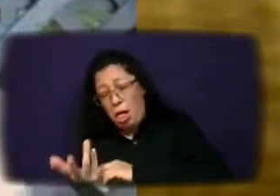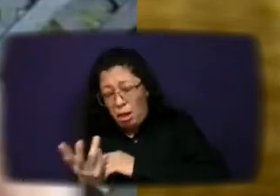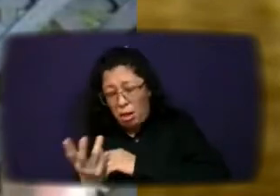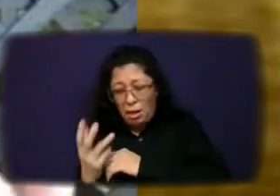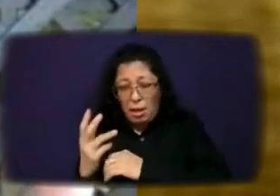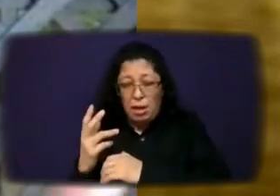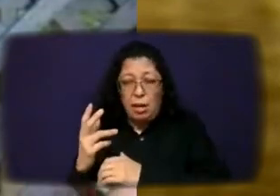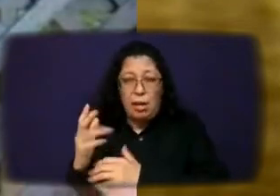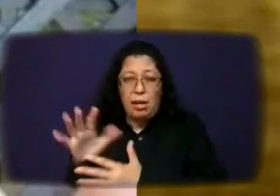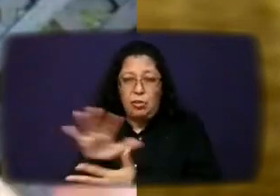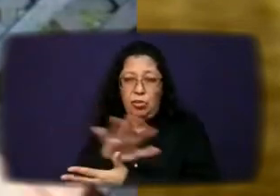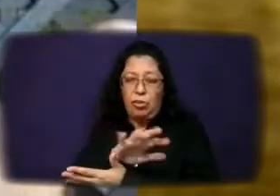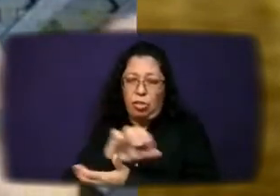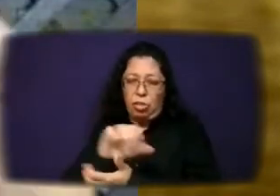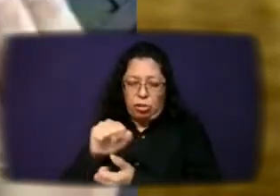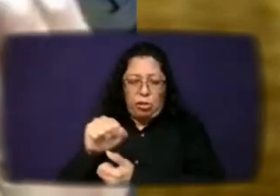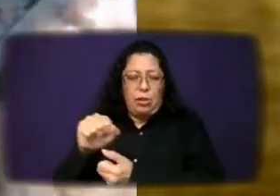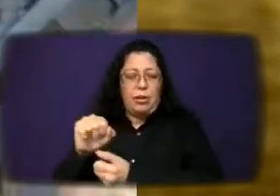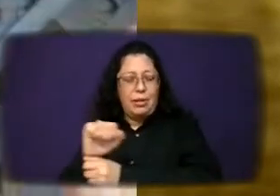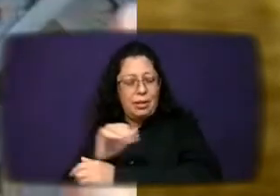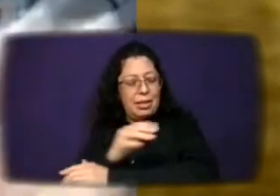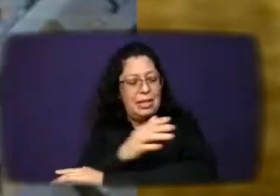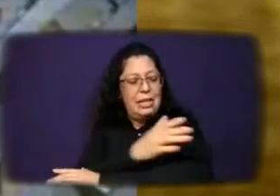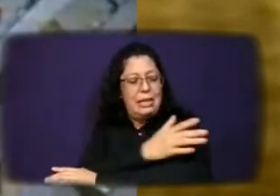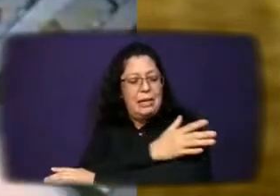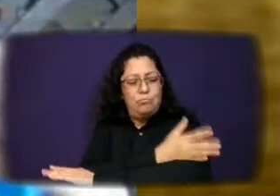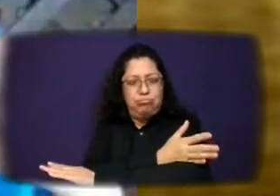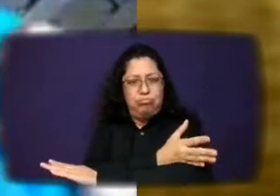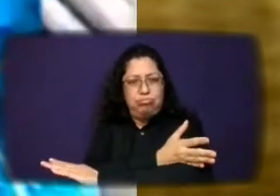piles y piles de